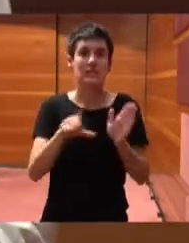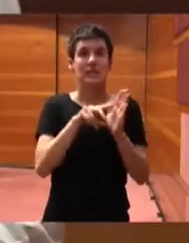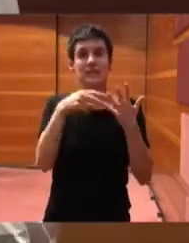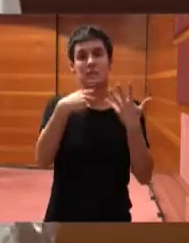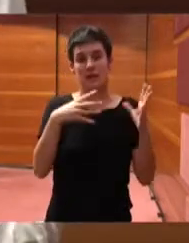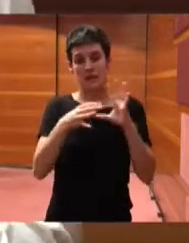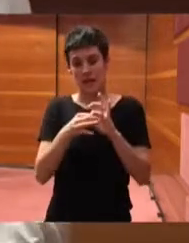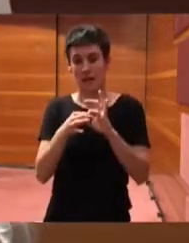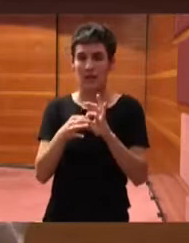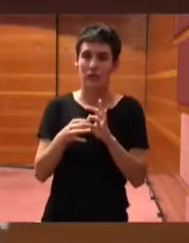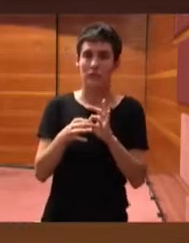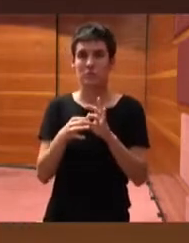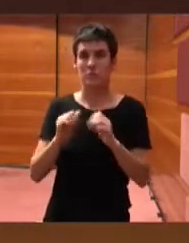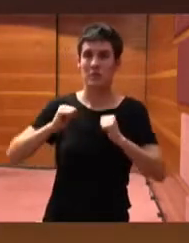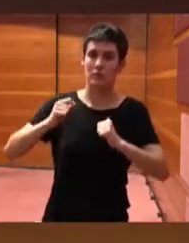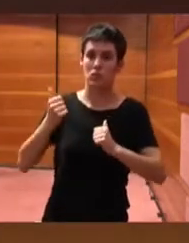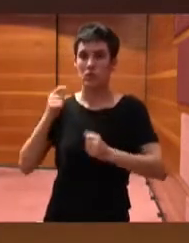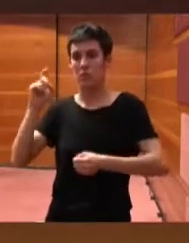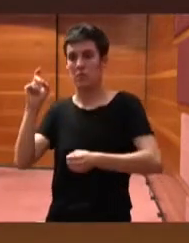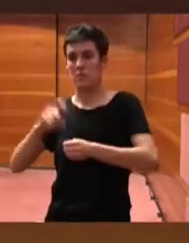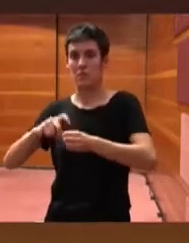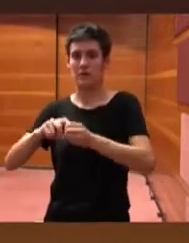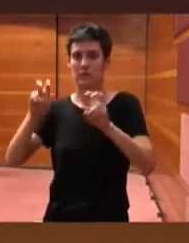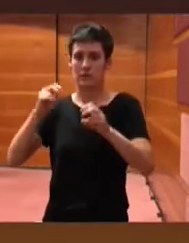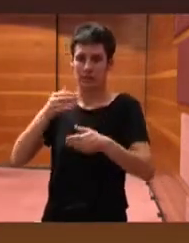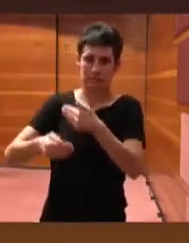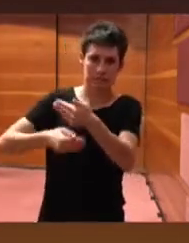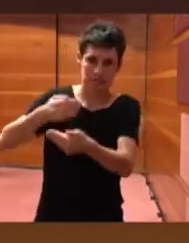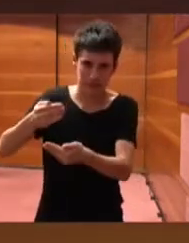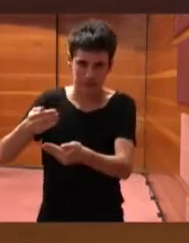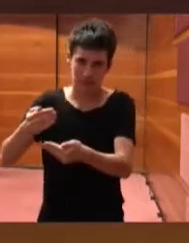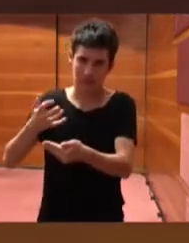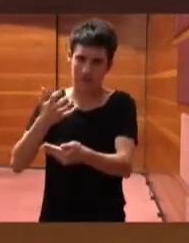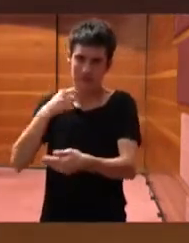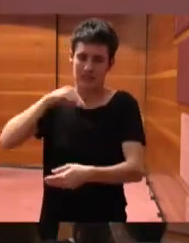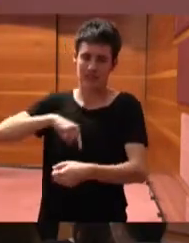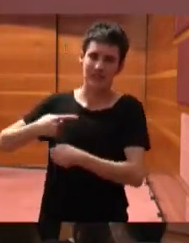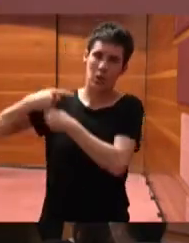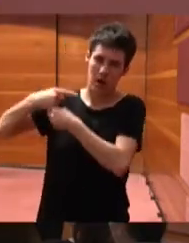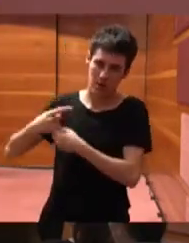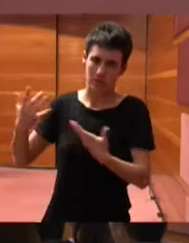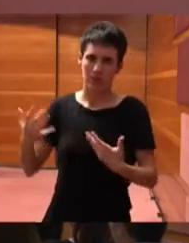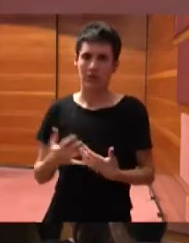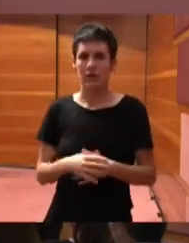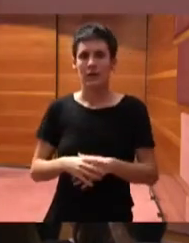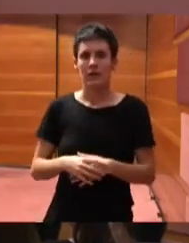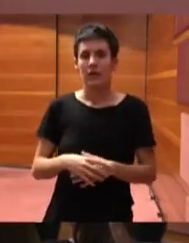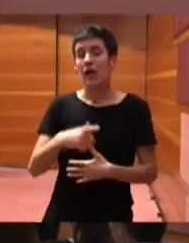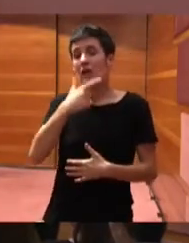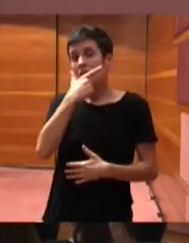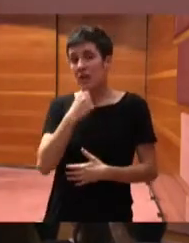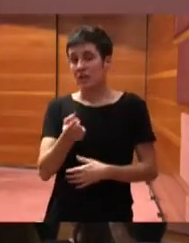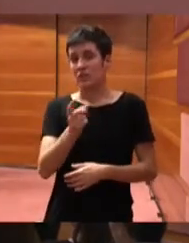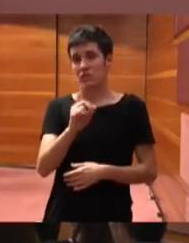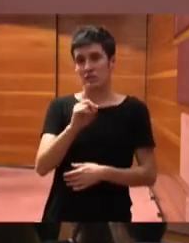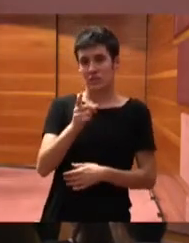avanzando en participación a medida que vamos viendo que se nos obliga un poco a ello. Es como funciona habitualmente la administración. Y no es fácil.